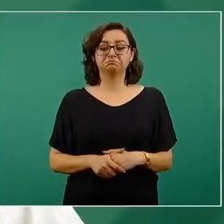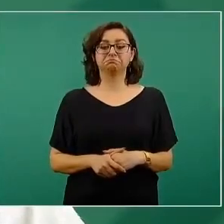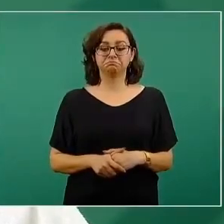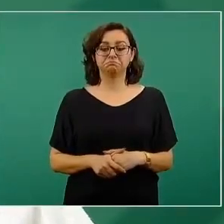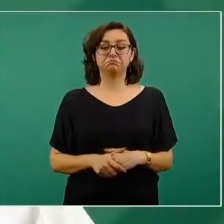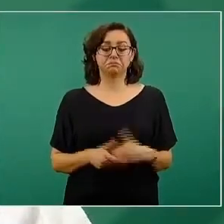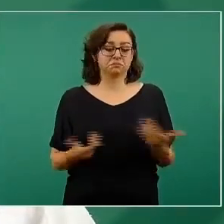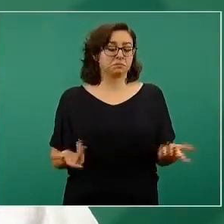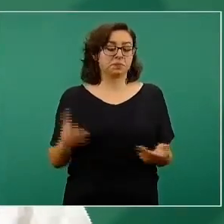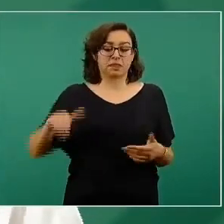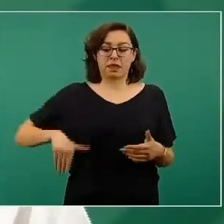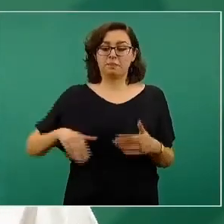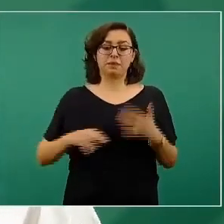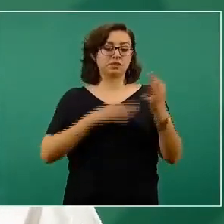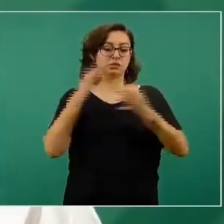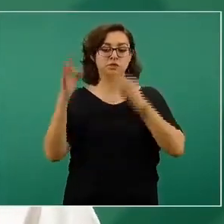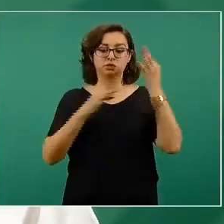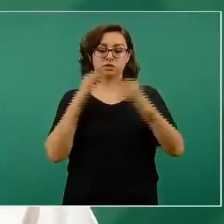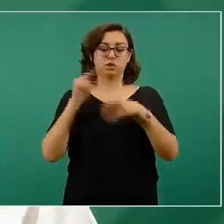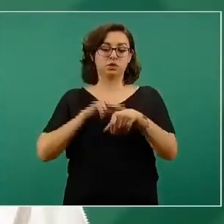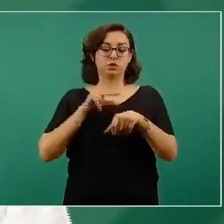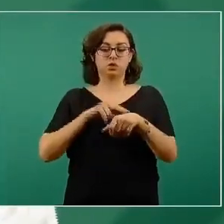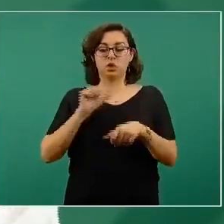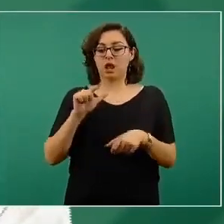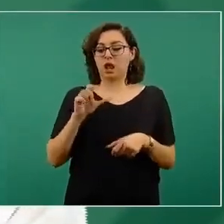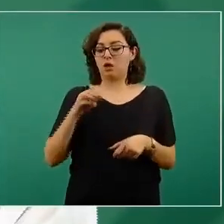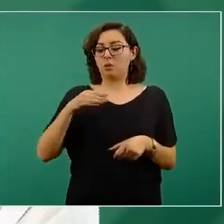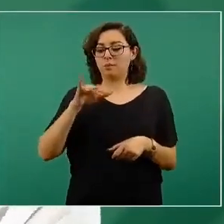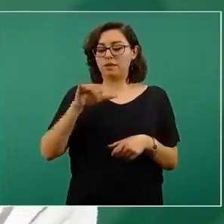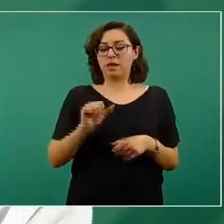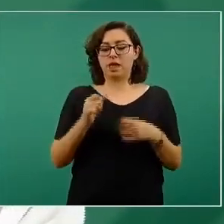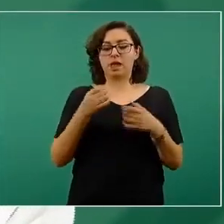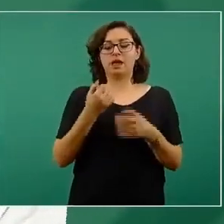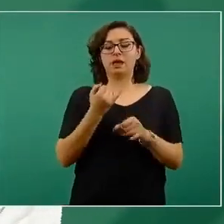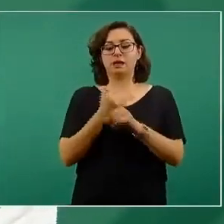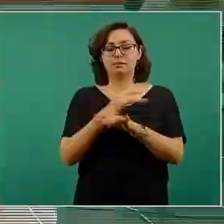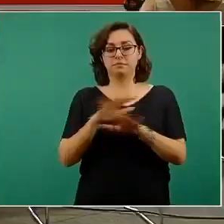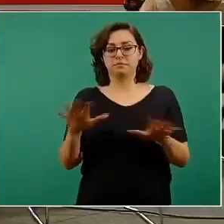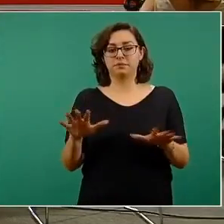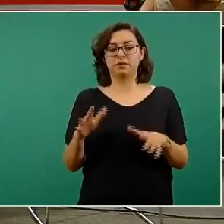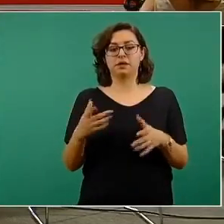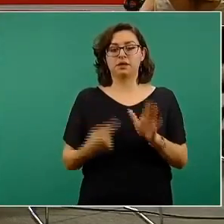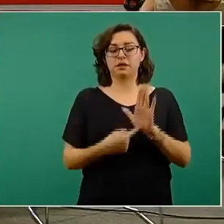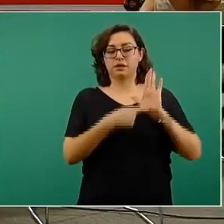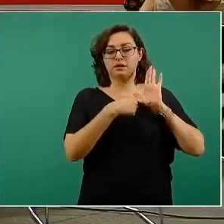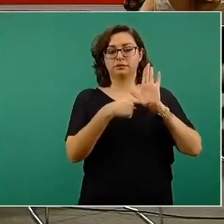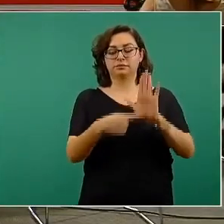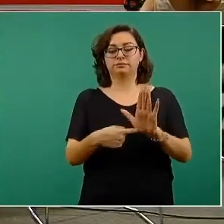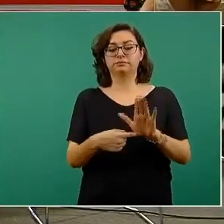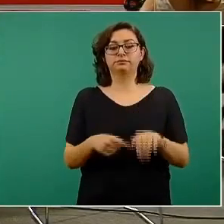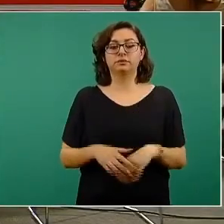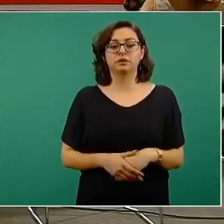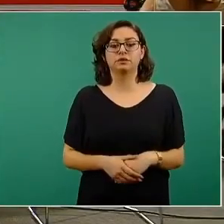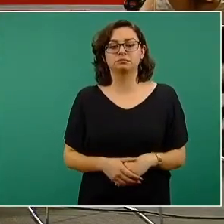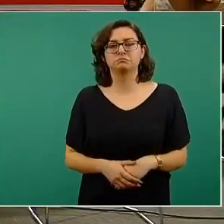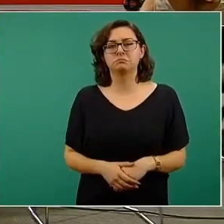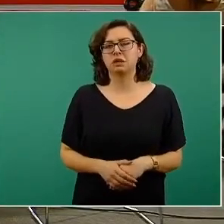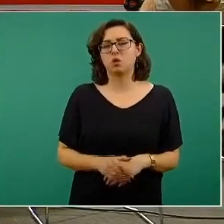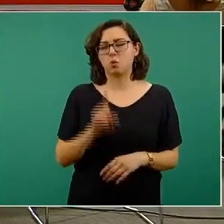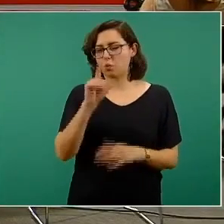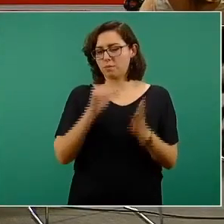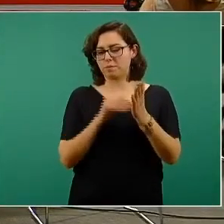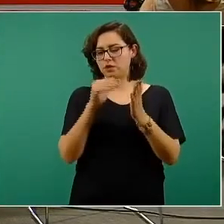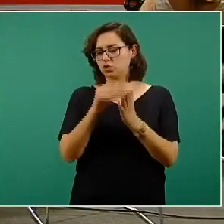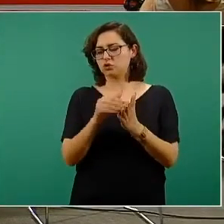una noticia que acaba de presentar el doctor Alomía en las filminas. Es casi 1 millón, es un poquito menos